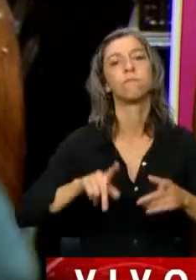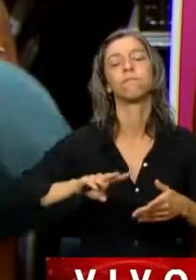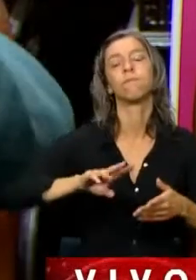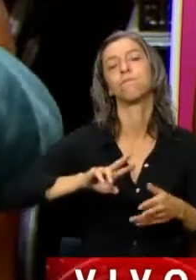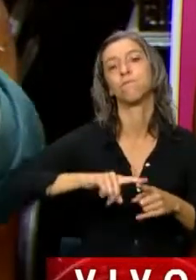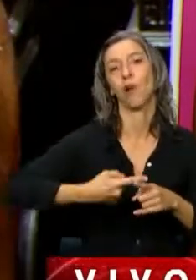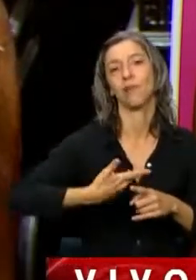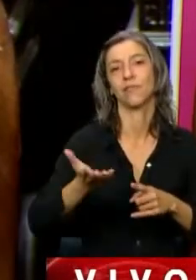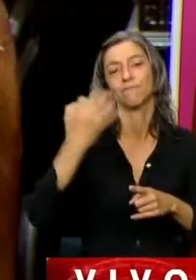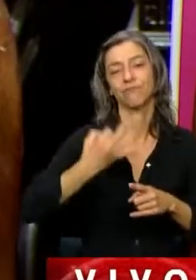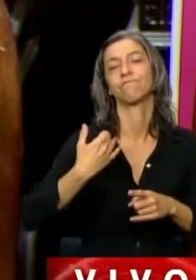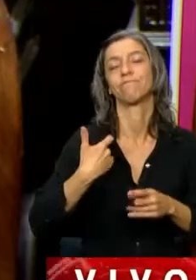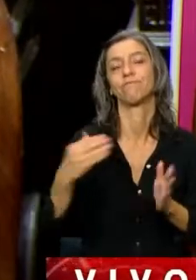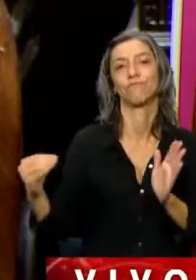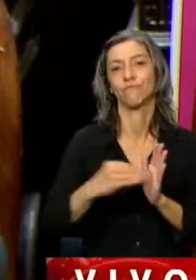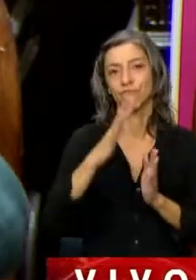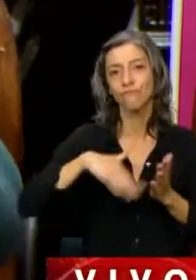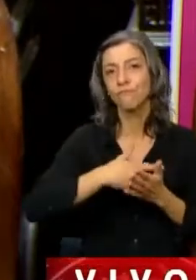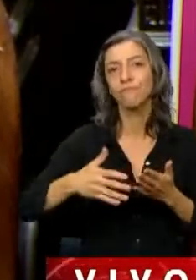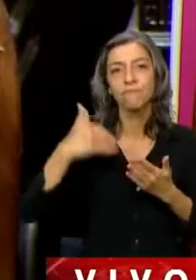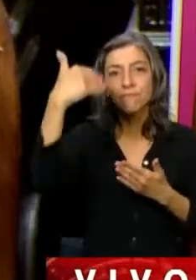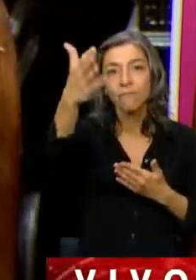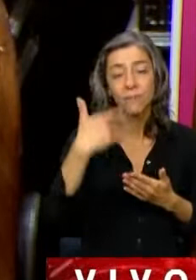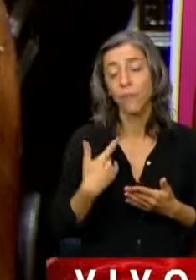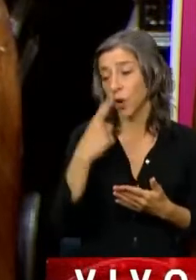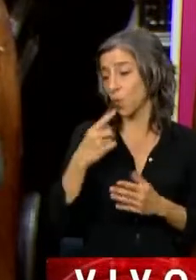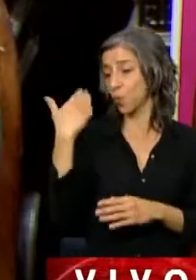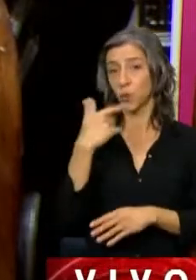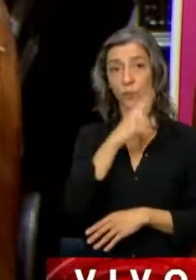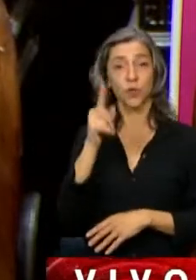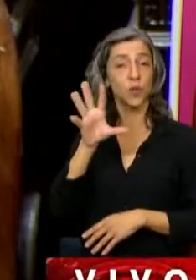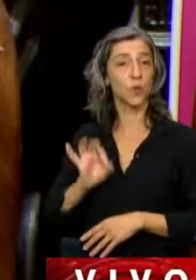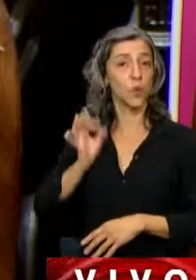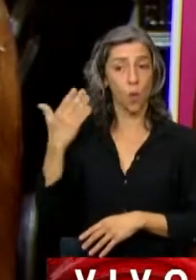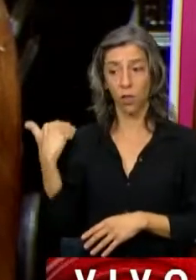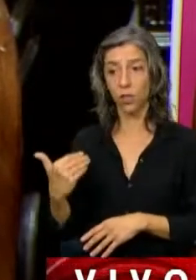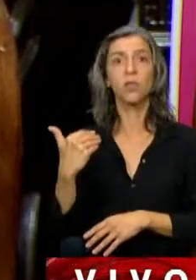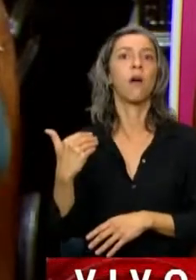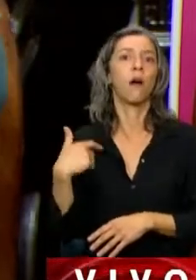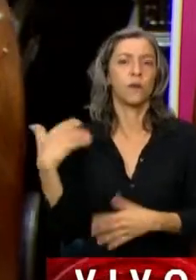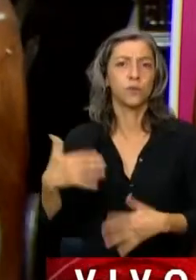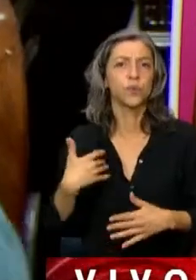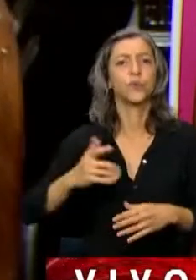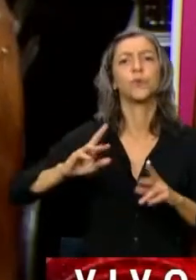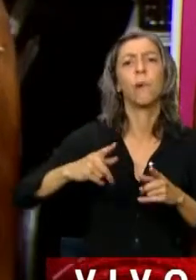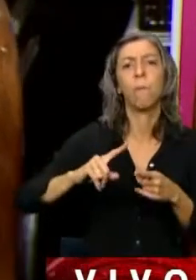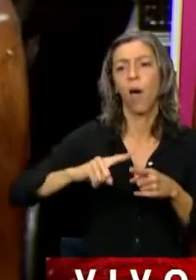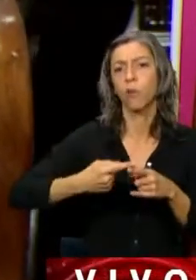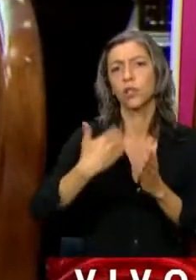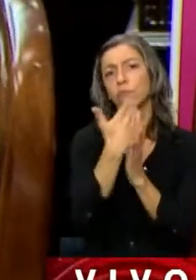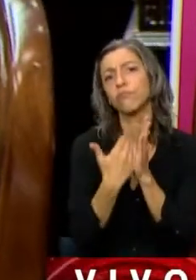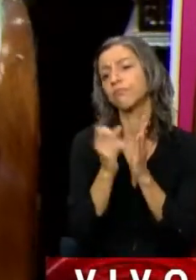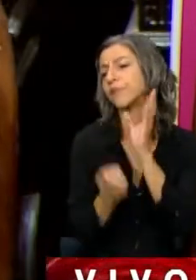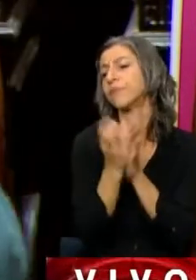Y como en los últimos 50 años la mayor parte del tiempo se implementaron políticas que tendieron a podar las capacidades del Estado